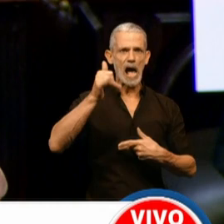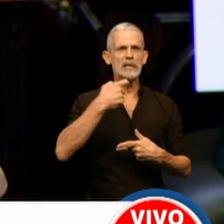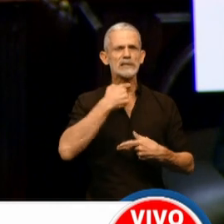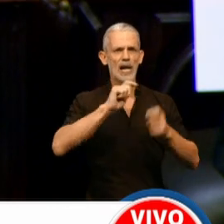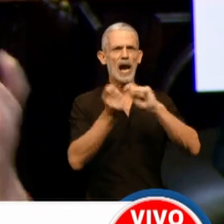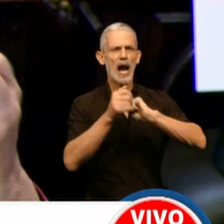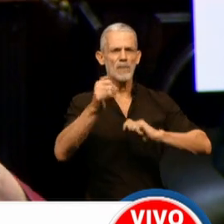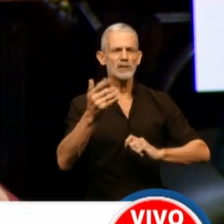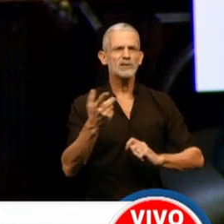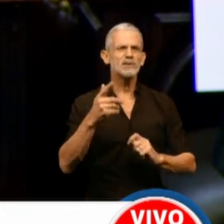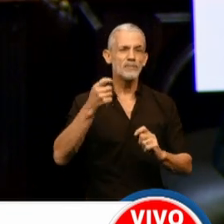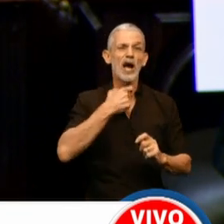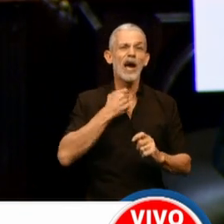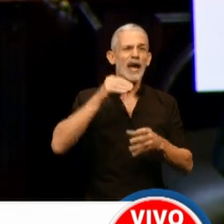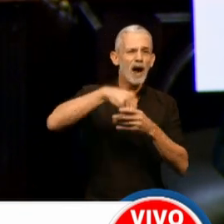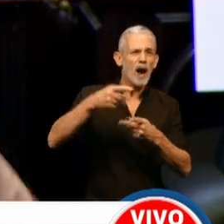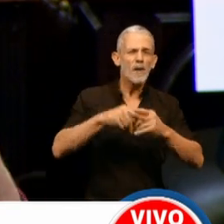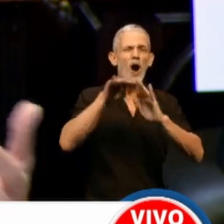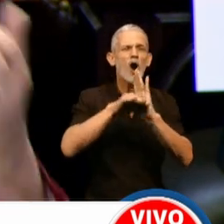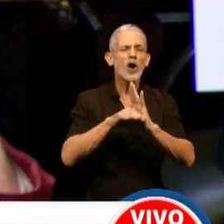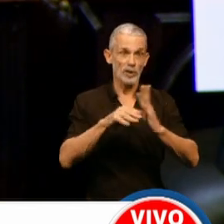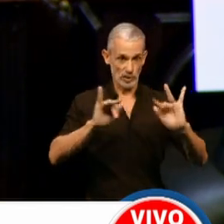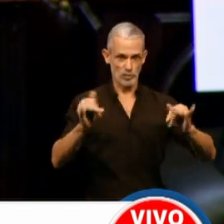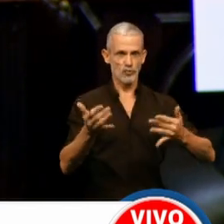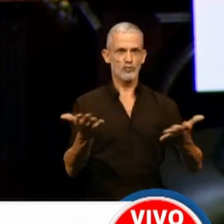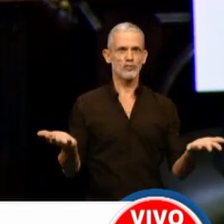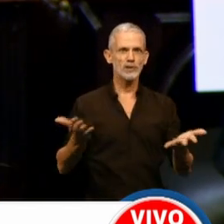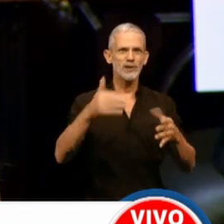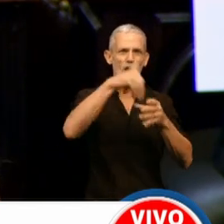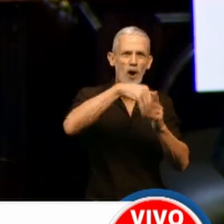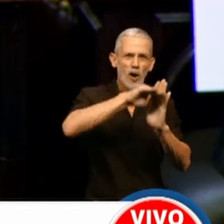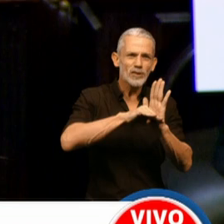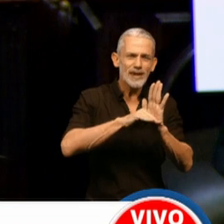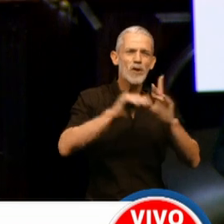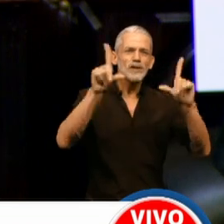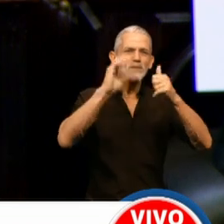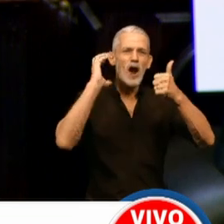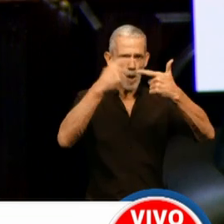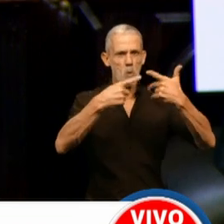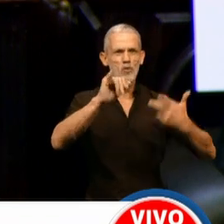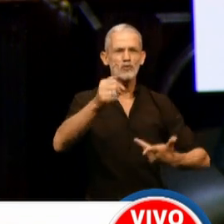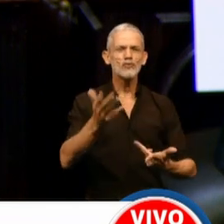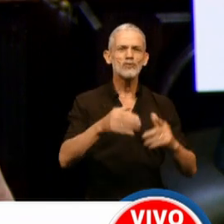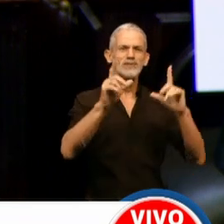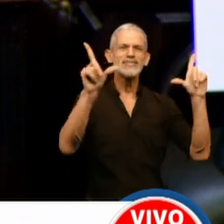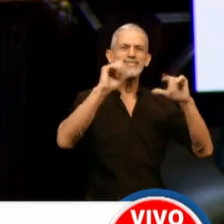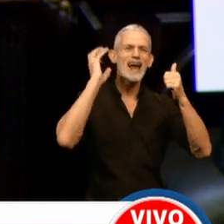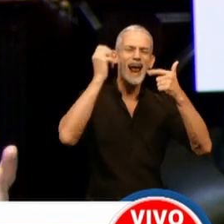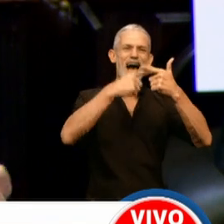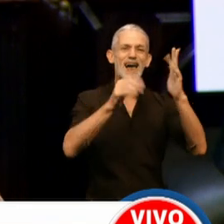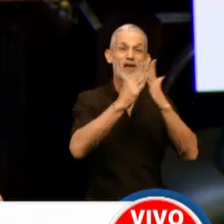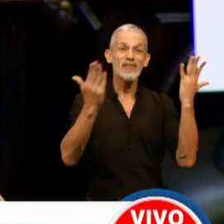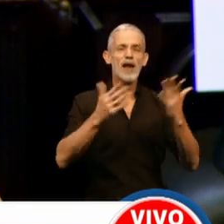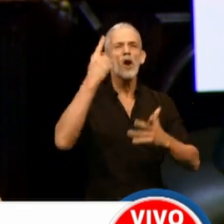efectivamente no afrontan quieren meterse con el contenido de los medios y claro que queremos meternos con el contenido de los medios queremos que los medios sean pensados